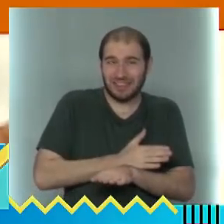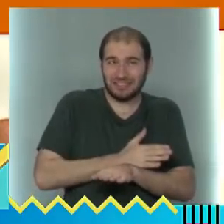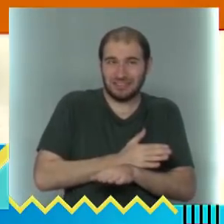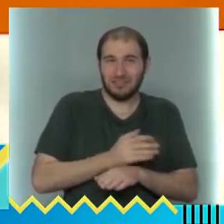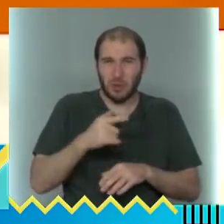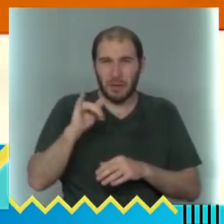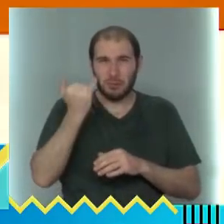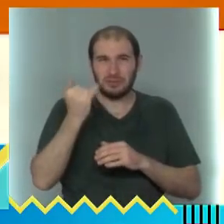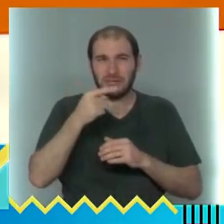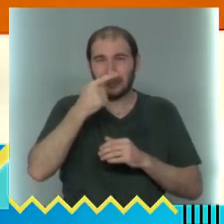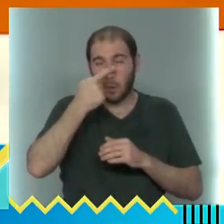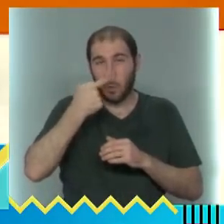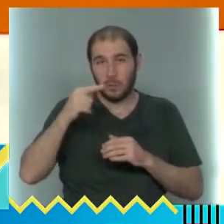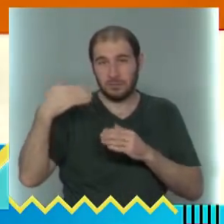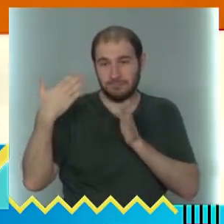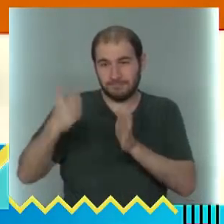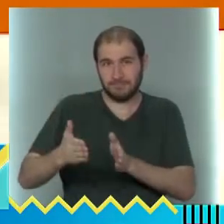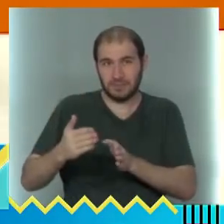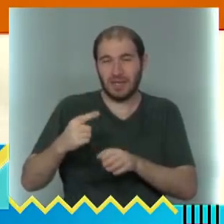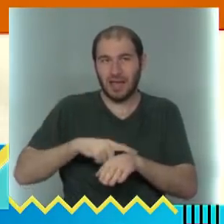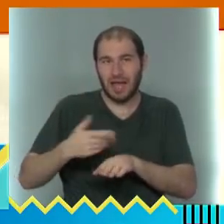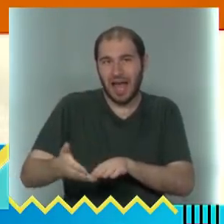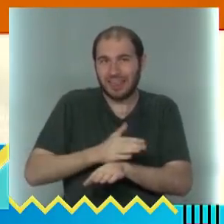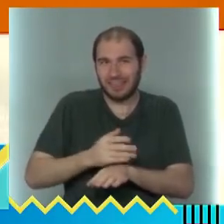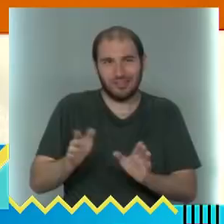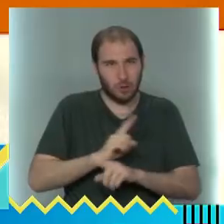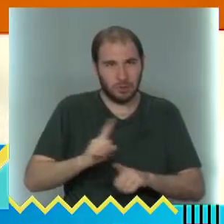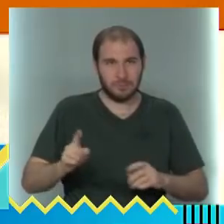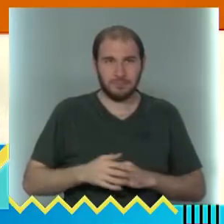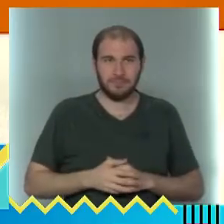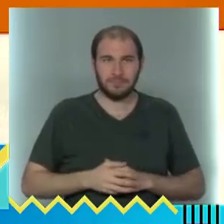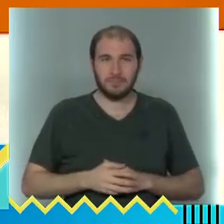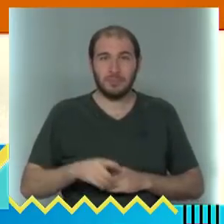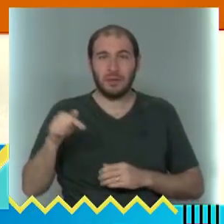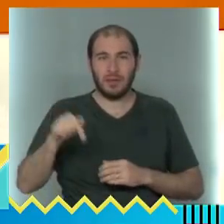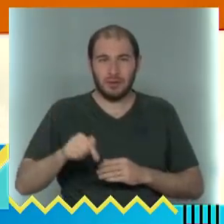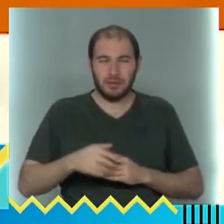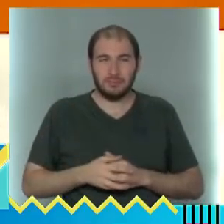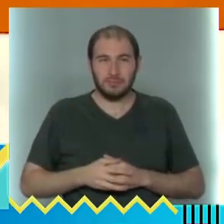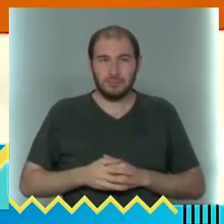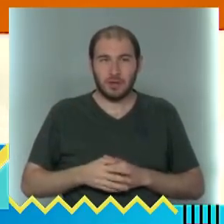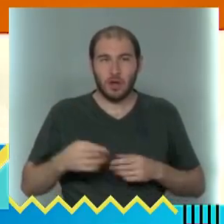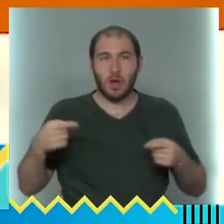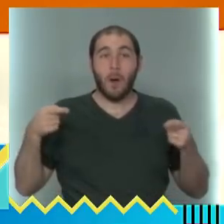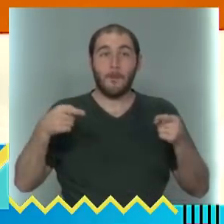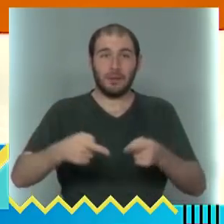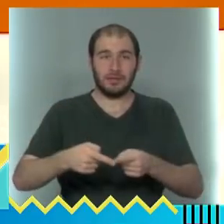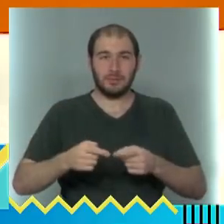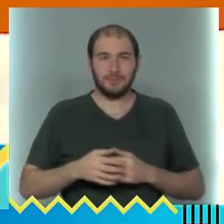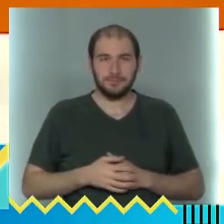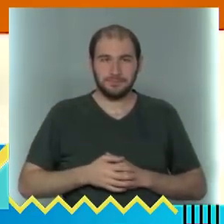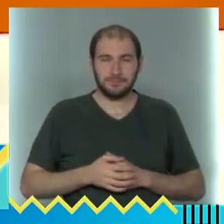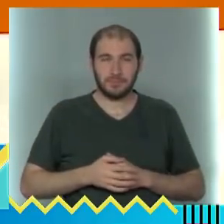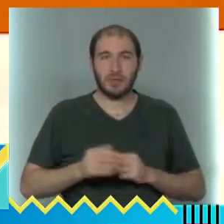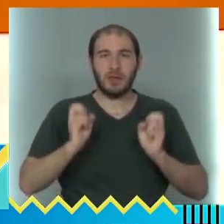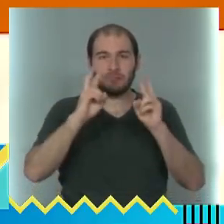nos hemos dado cuenta en el último tiempo que no es tan precoz. Claro. Entonces ahora, digamos, el objetivo